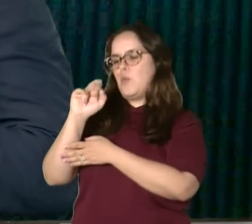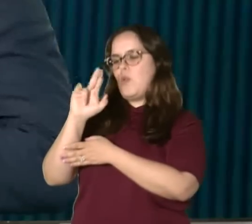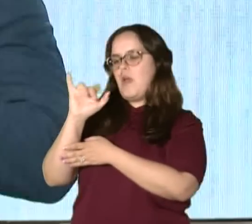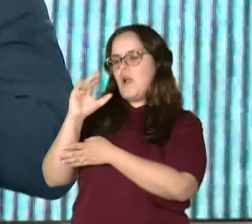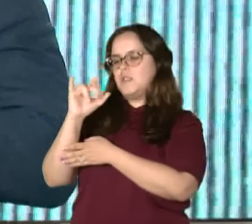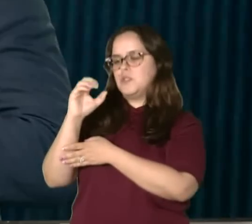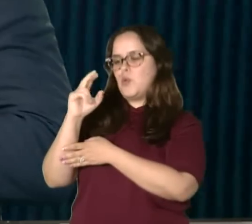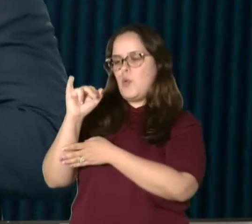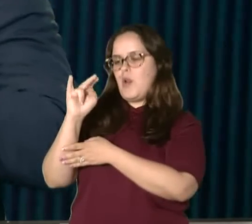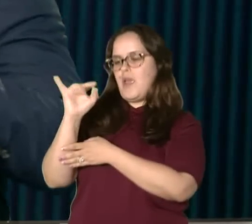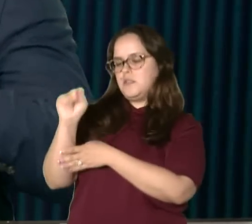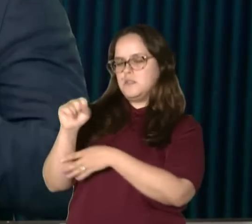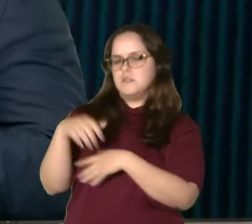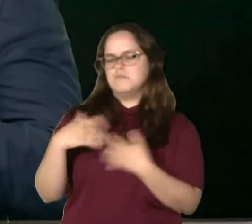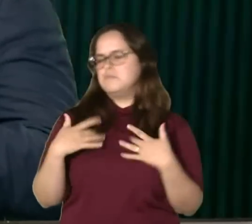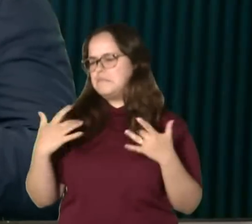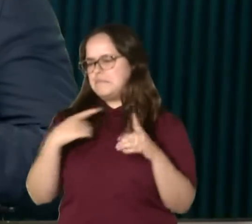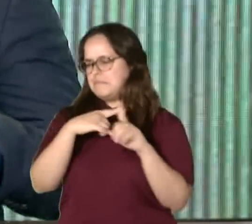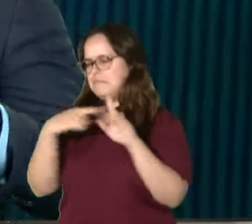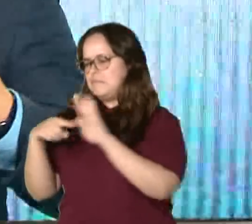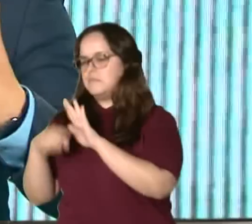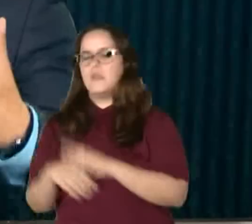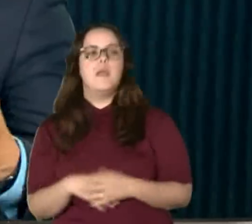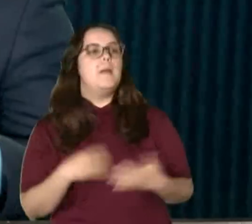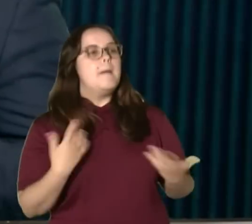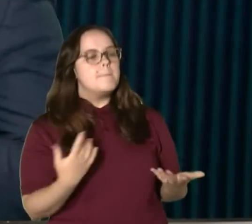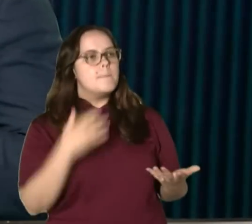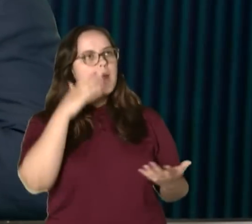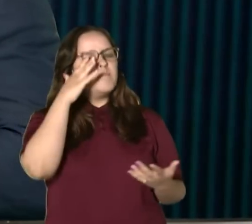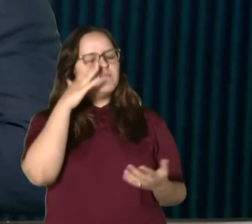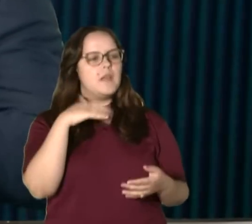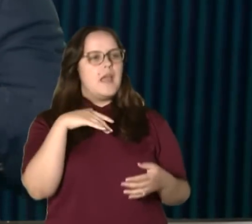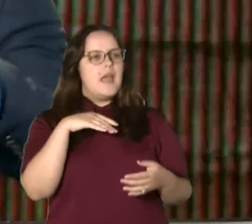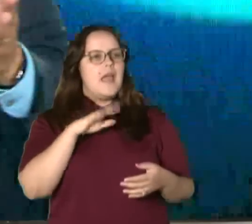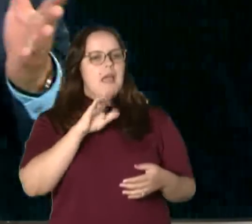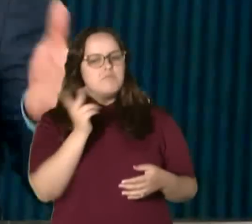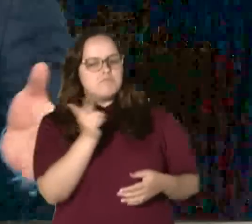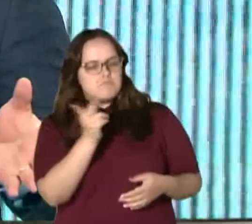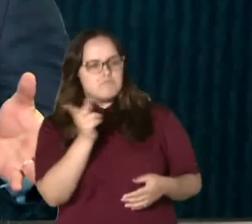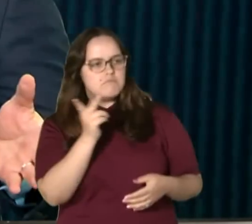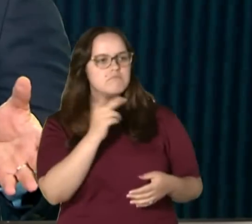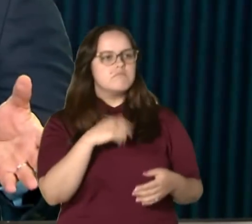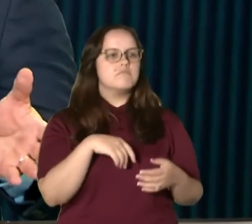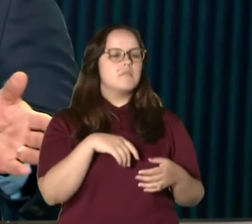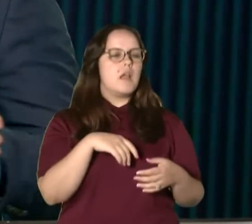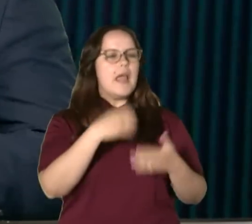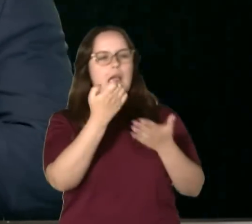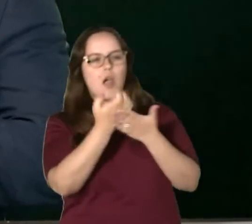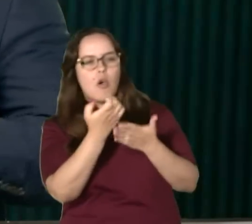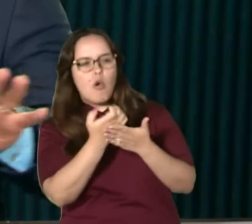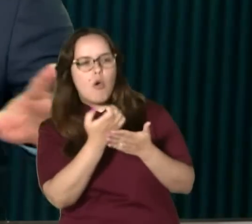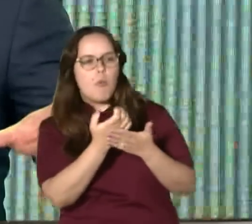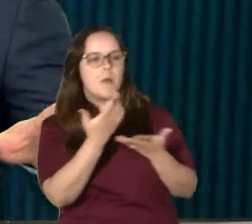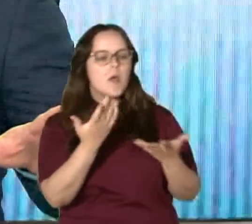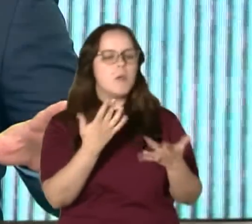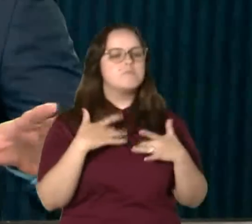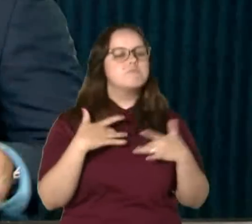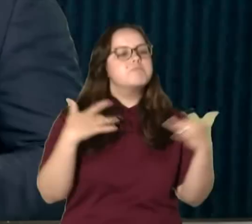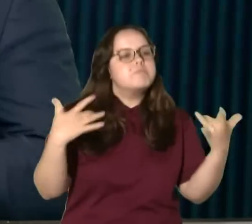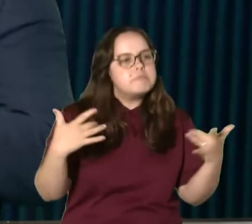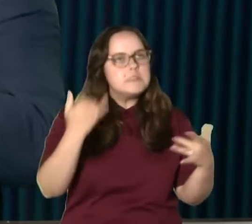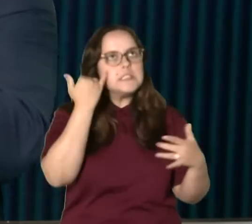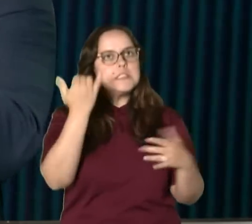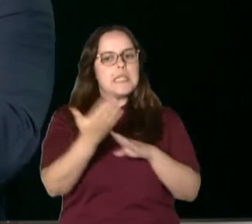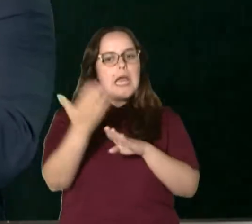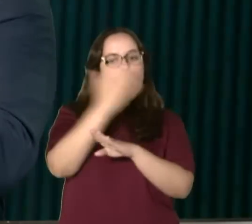como te explique el régimen económico Cómo se van a comportar esa pareja si anteriormente Ellos tenían propiedades y las quieren mantener separadas